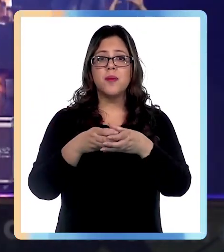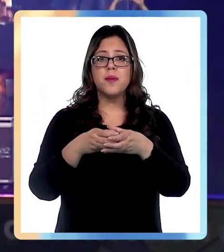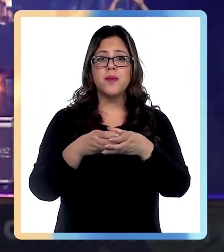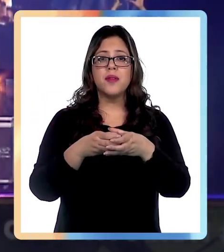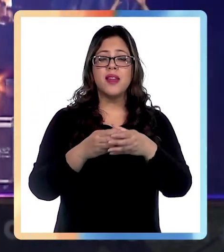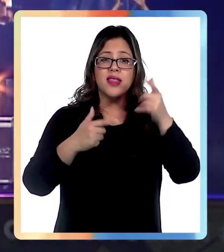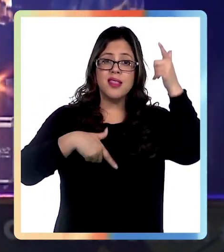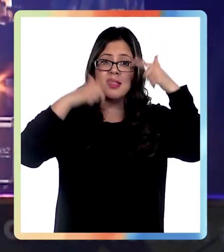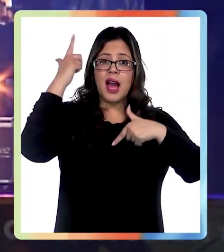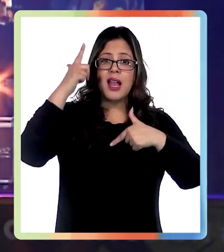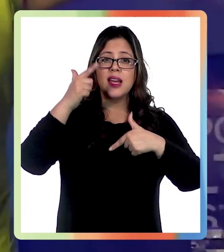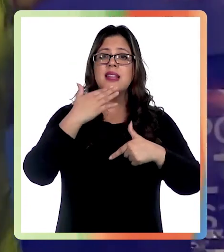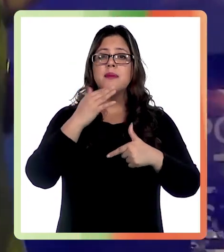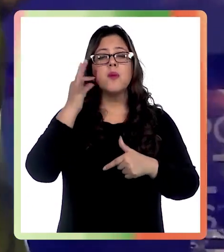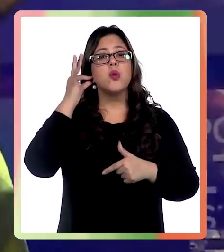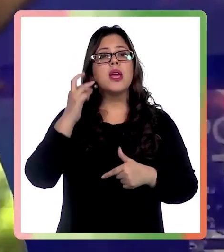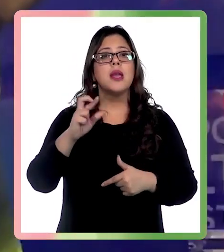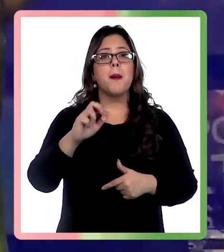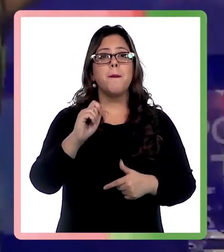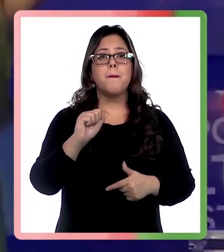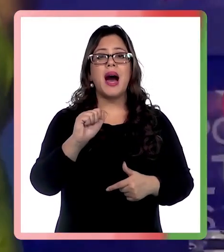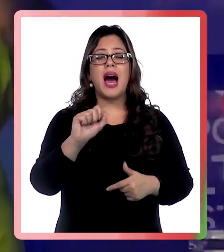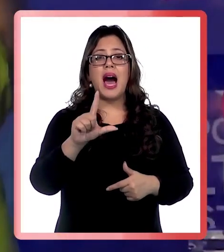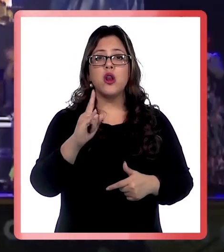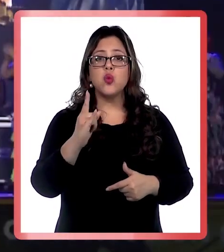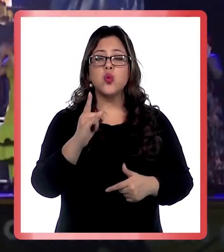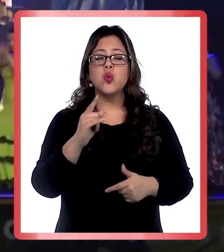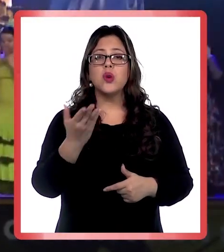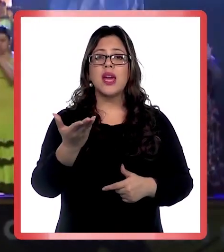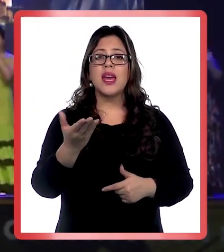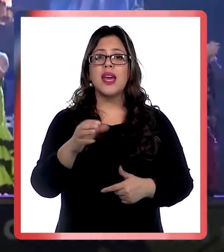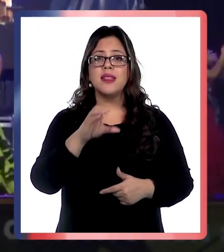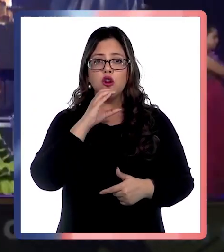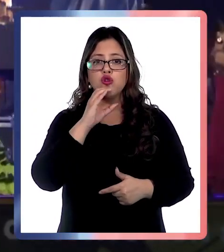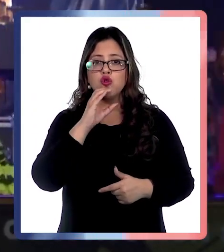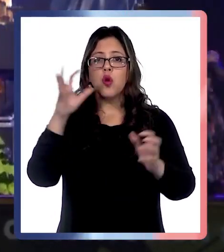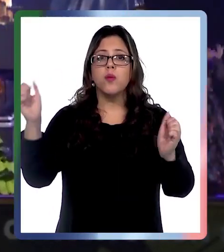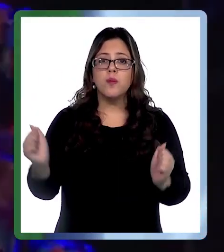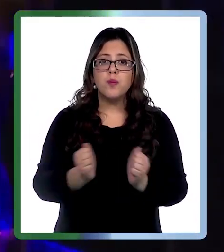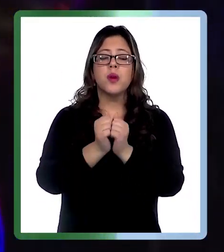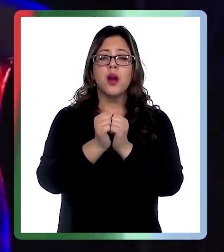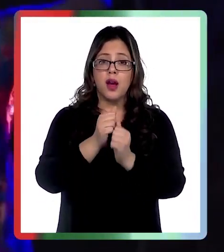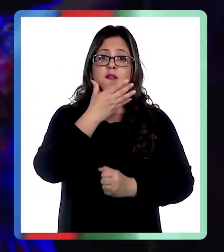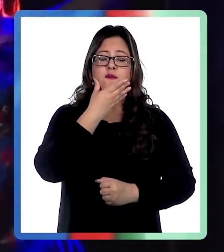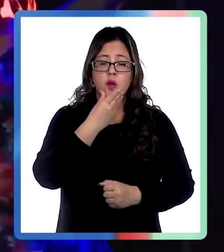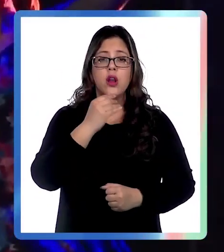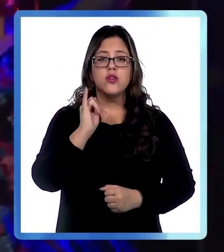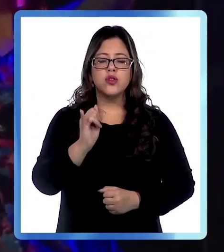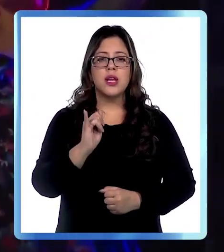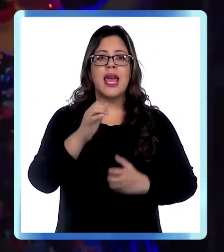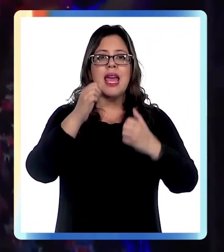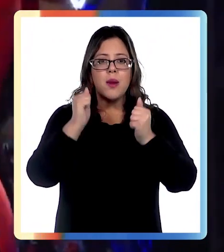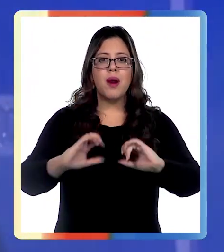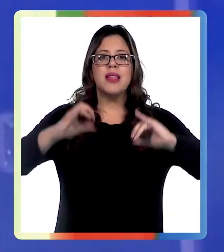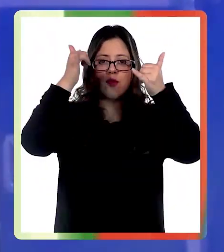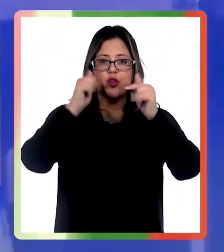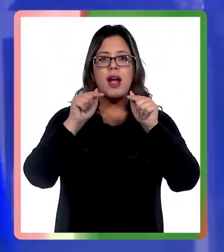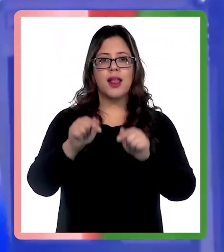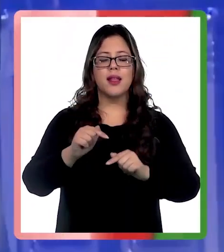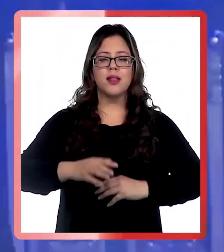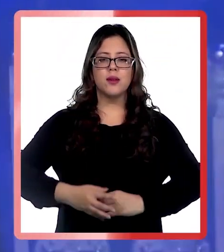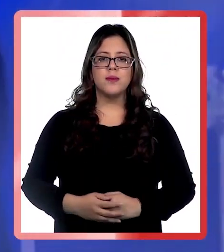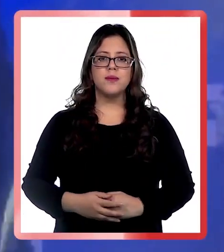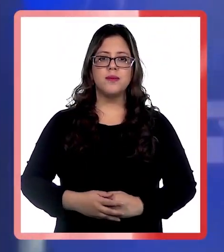academia de danza flamenca de la corporación cultural La Academia furia flamenca de talca y la bailadora palú de Concepción para que nos